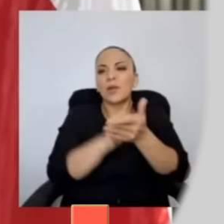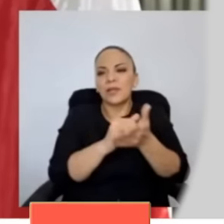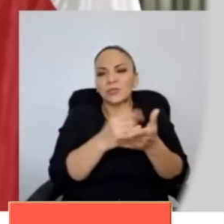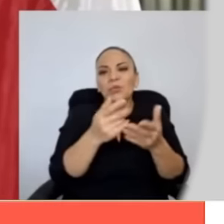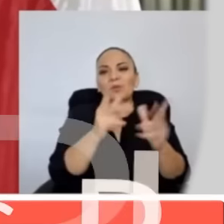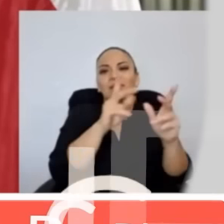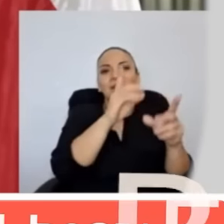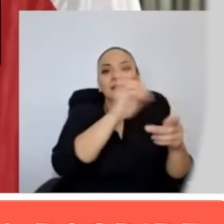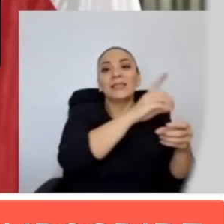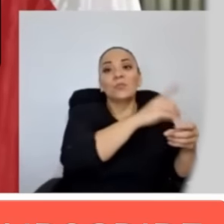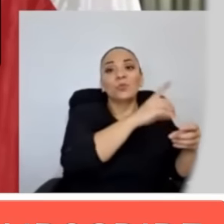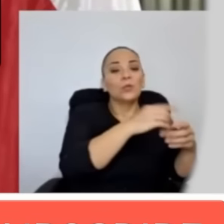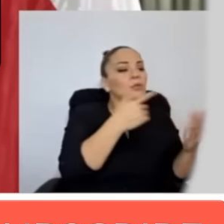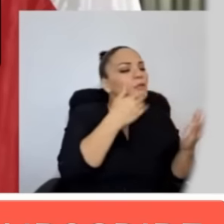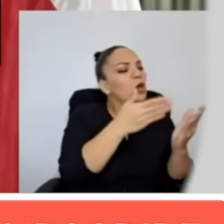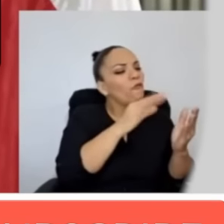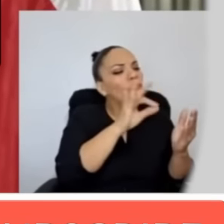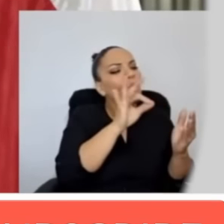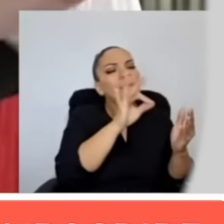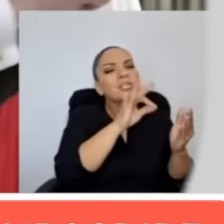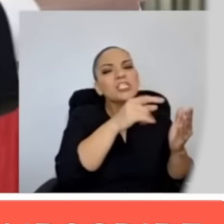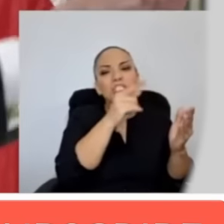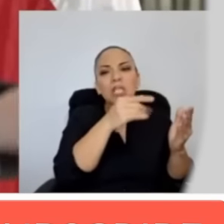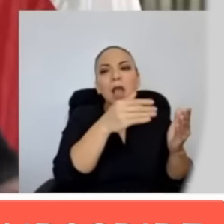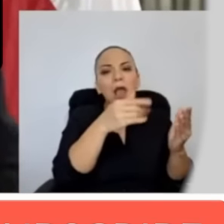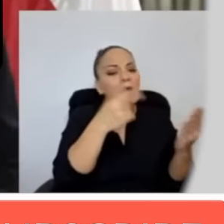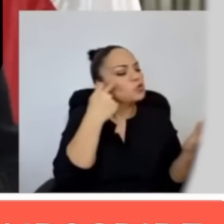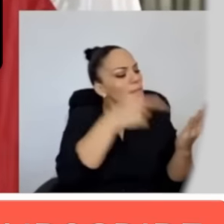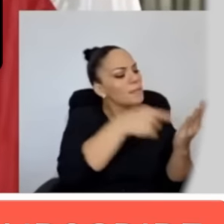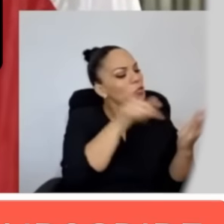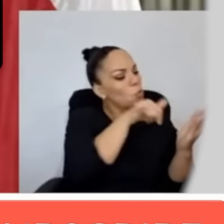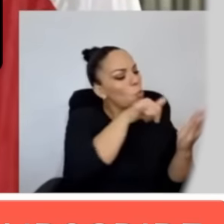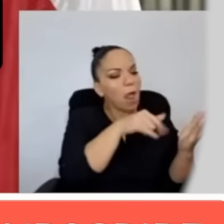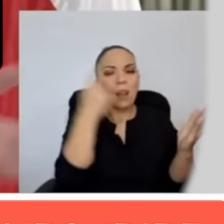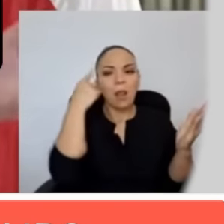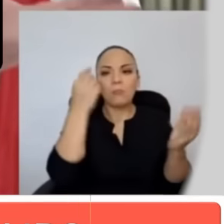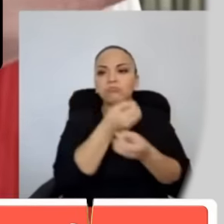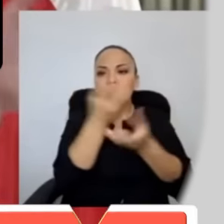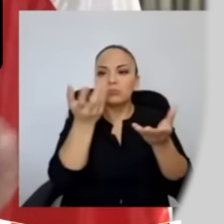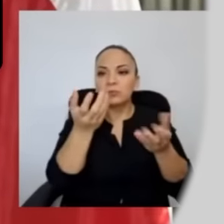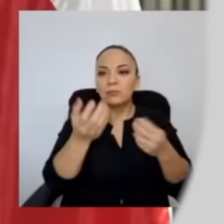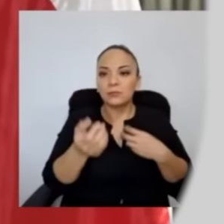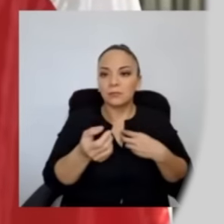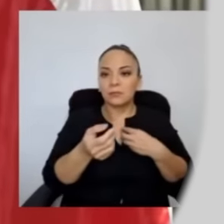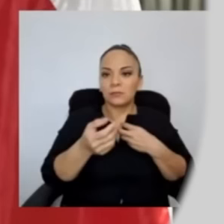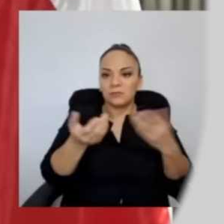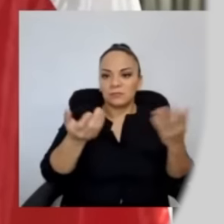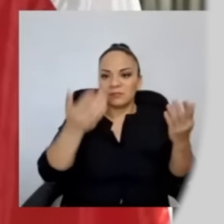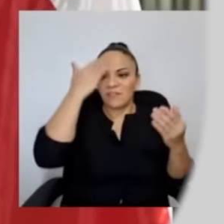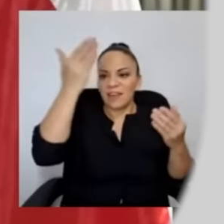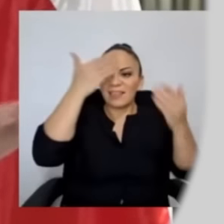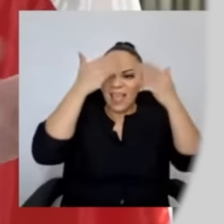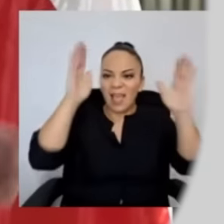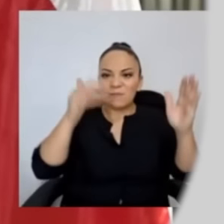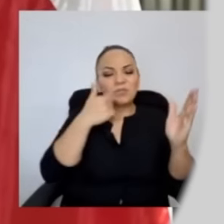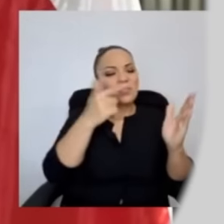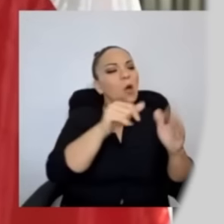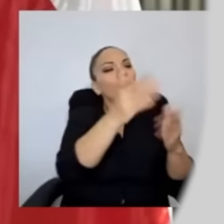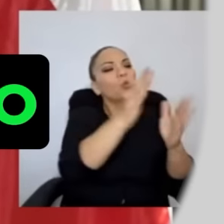¿Qué decía von Mises? Ah, aquí está, mire, esto es lo que yo pienso. O diputados del Frente Amplio, ¿qué decía tal